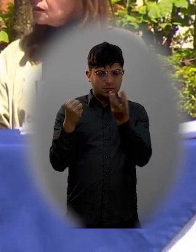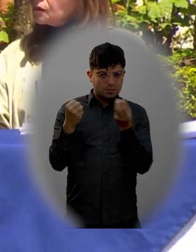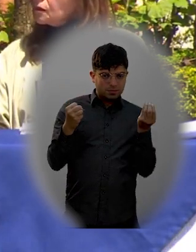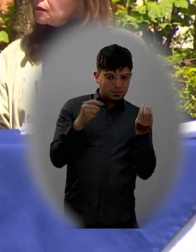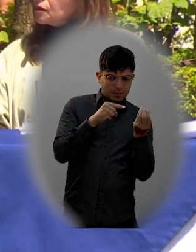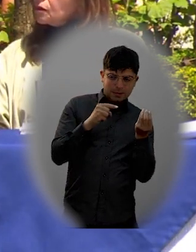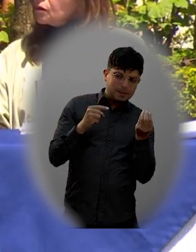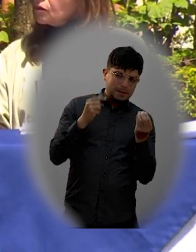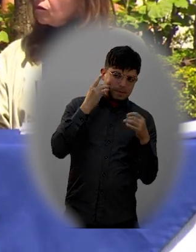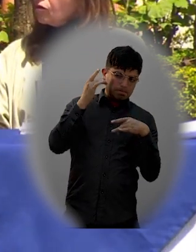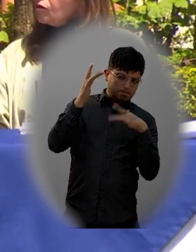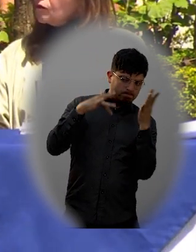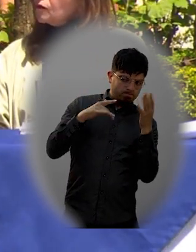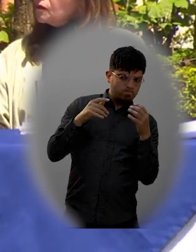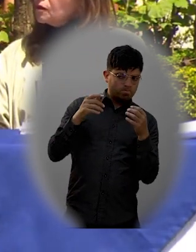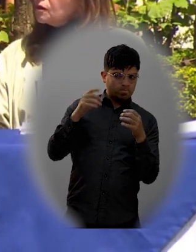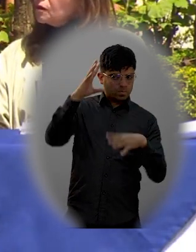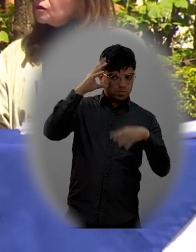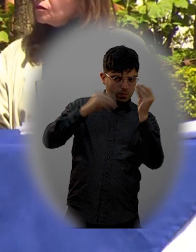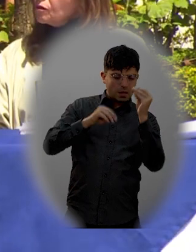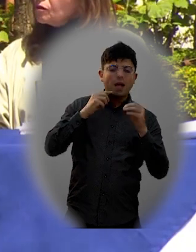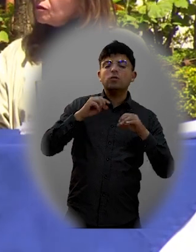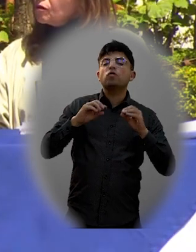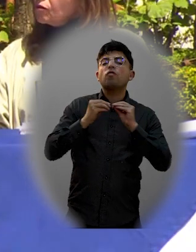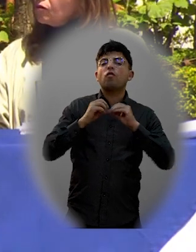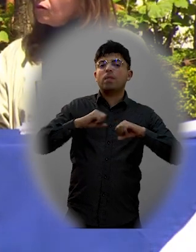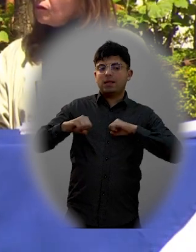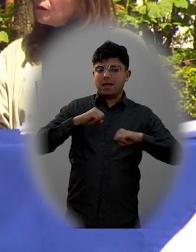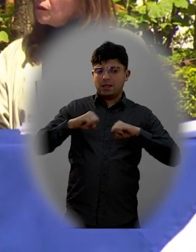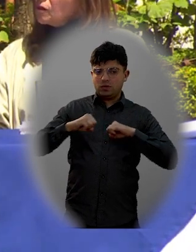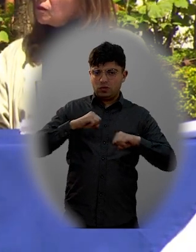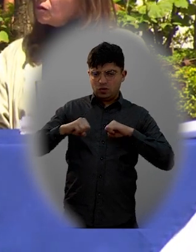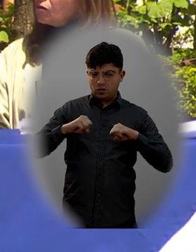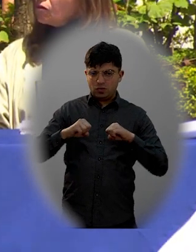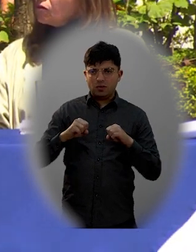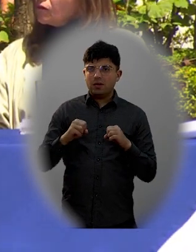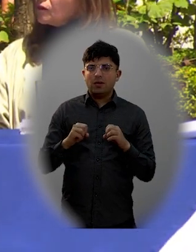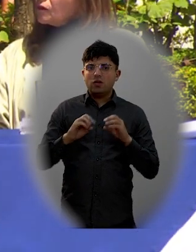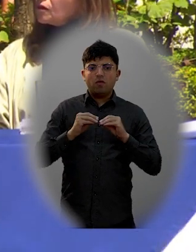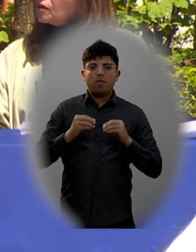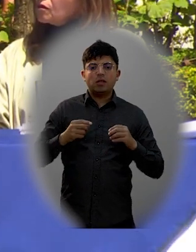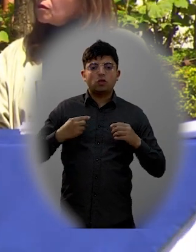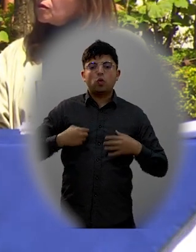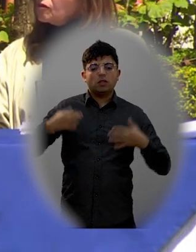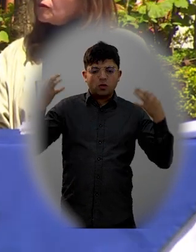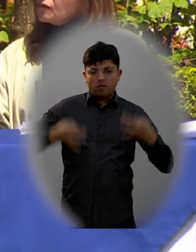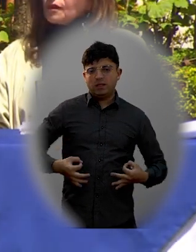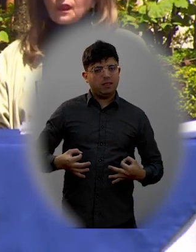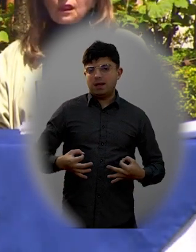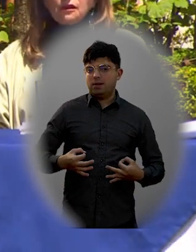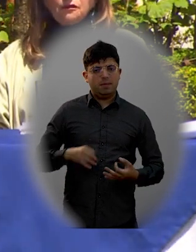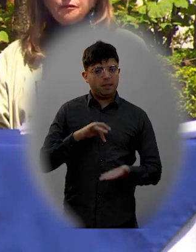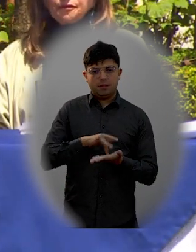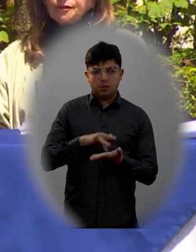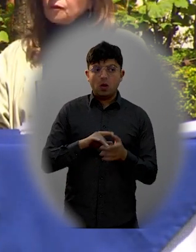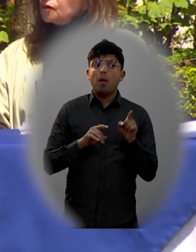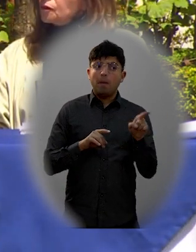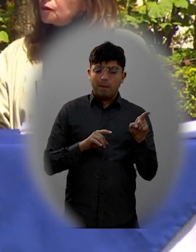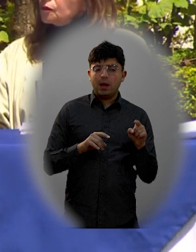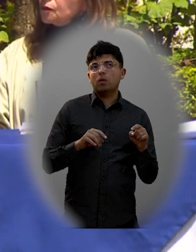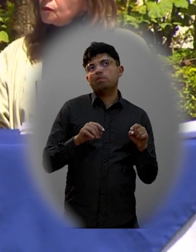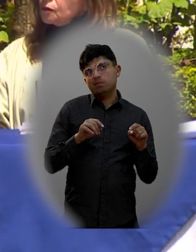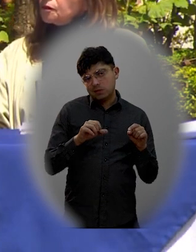estas formas de acción que se desarrollan, formas no oficiales de participación, pero que tienen todo un